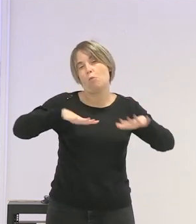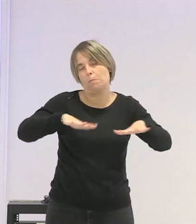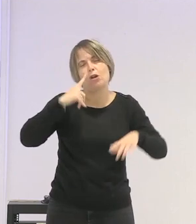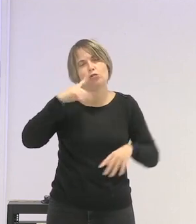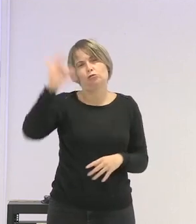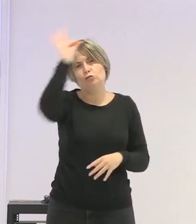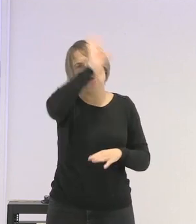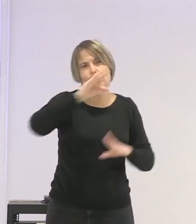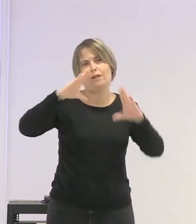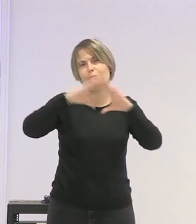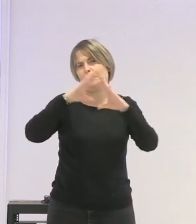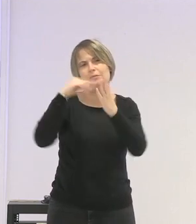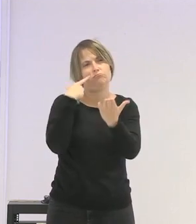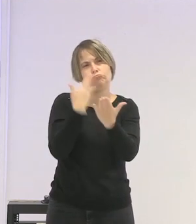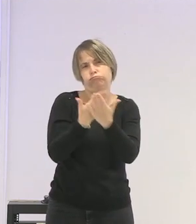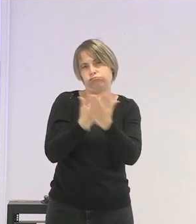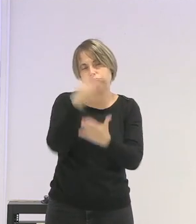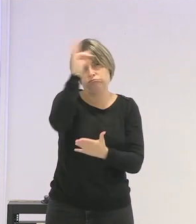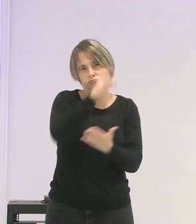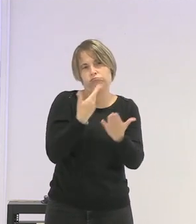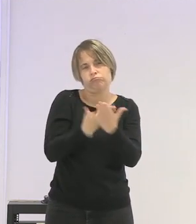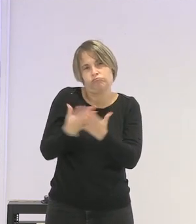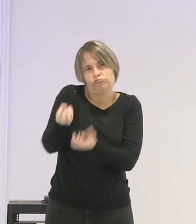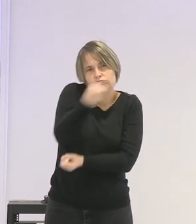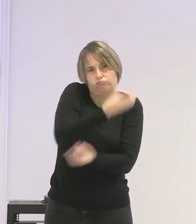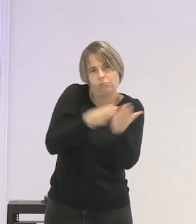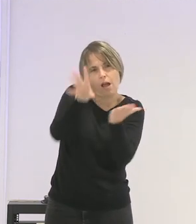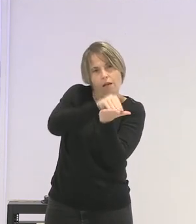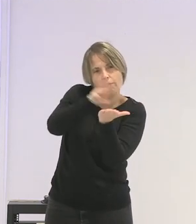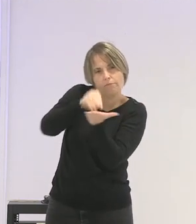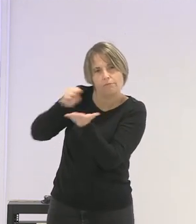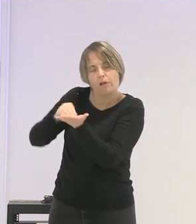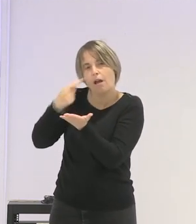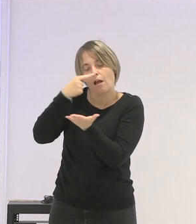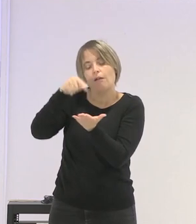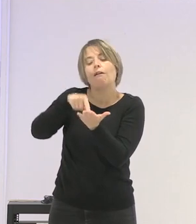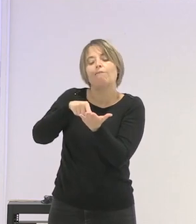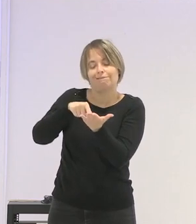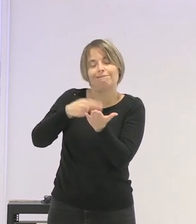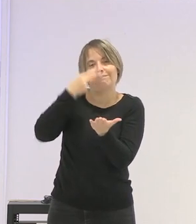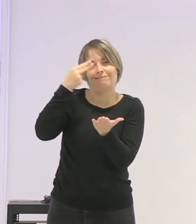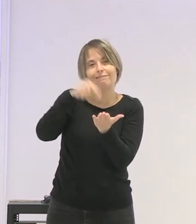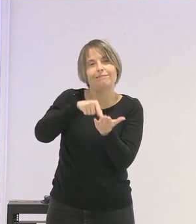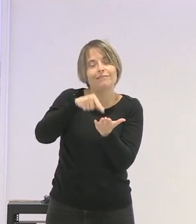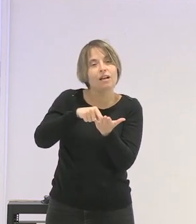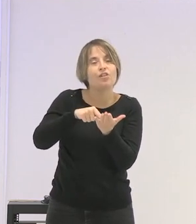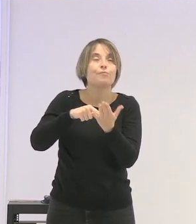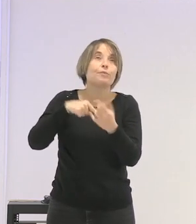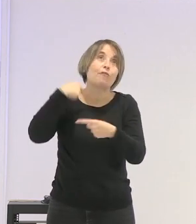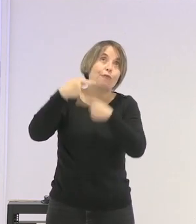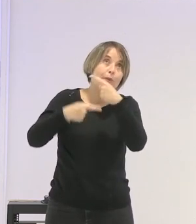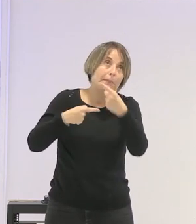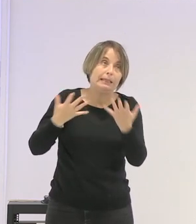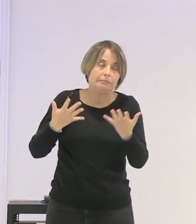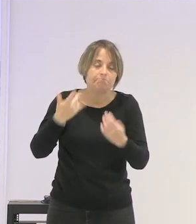teóricas tenemos muchísimas, ¿no? Muchísimas aportaciones que nos ayudan a entender que la familia, es verdad que